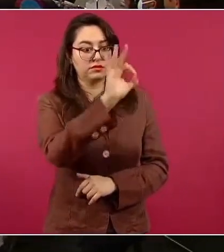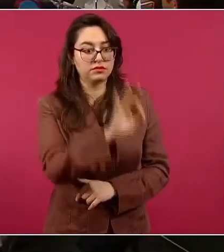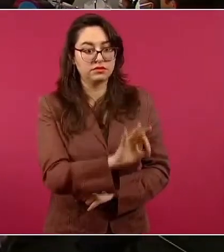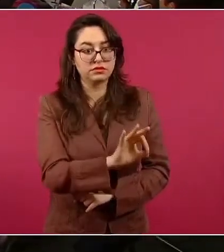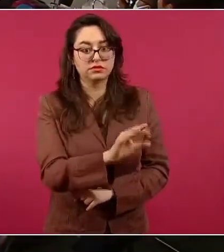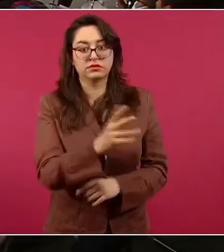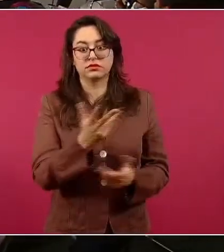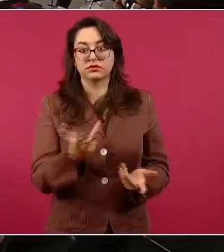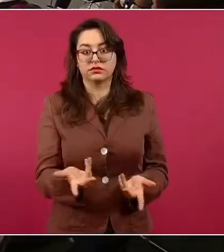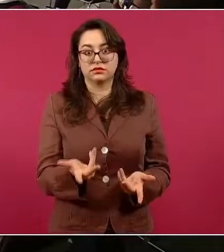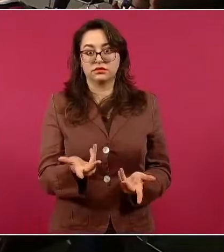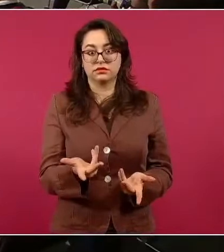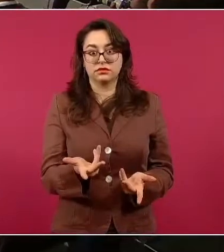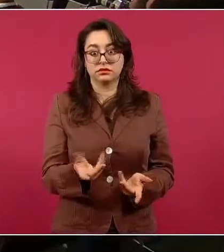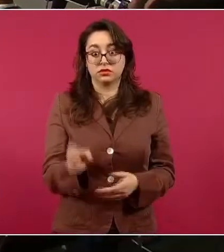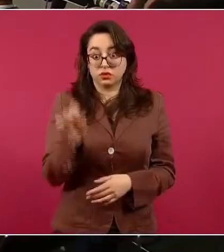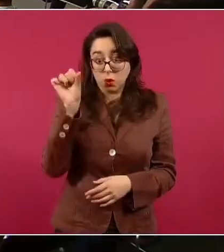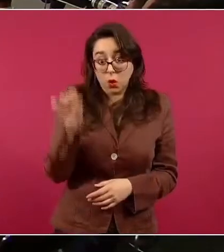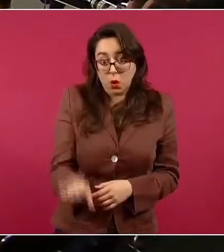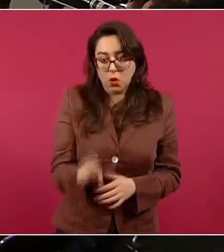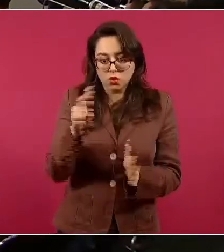o ya tienen 60 hoy.